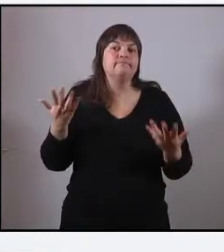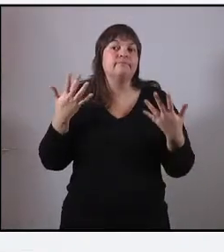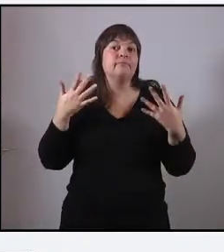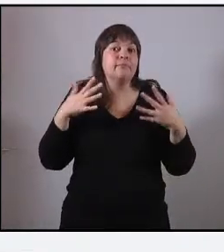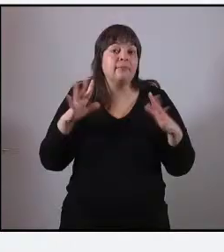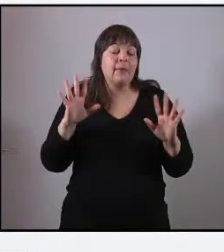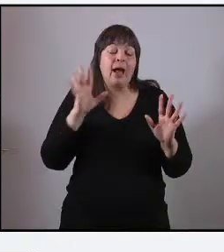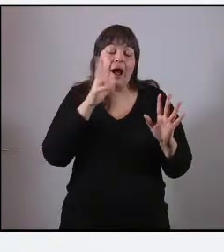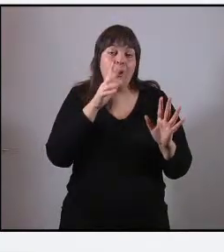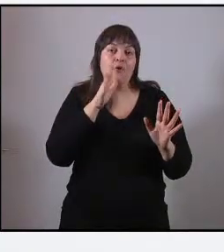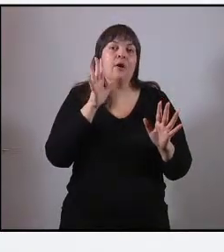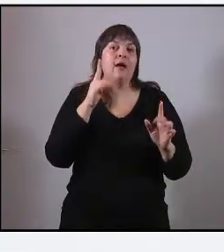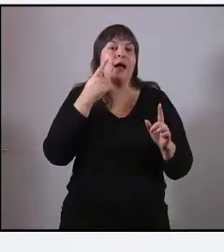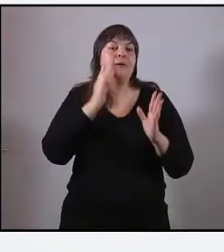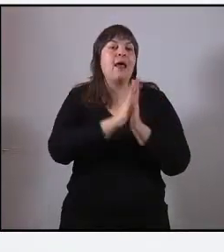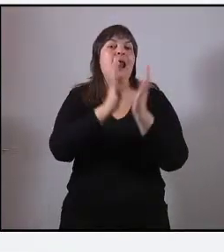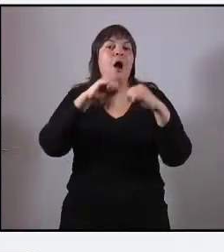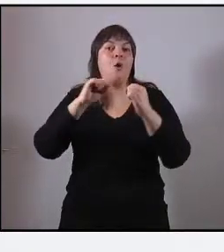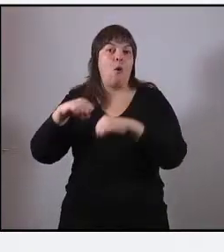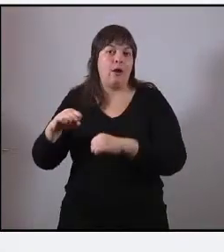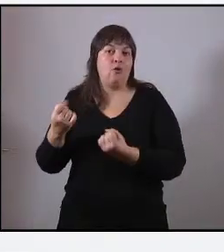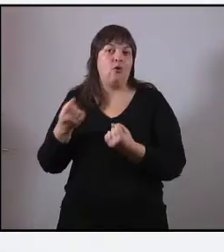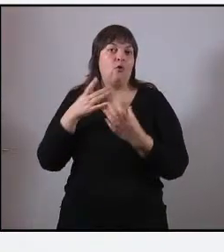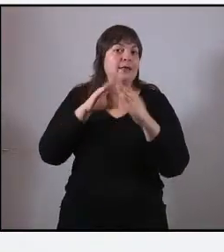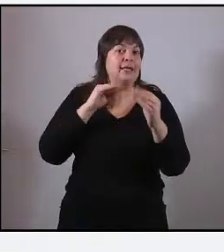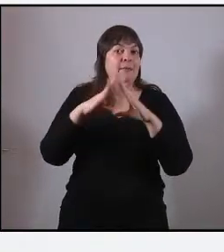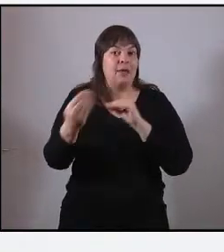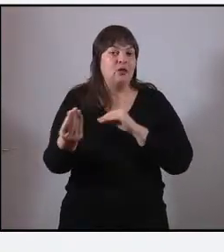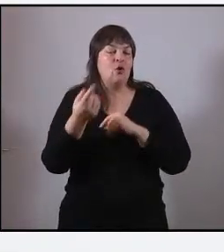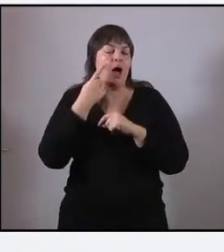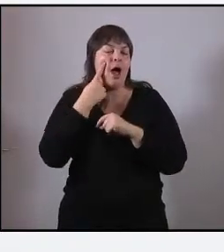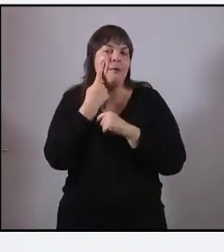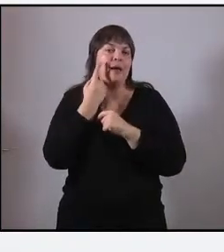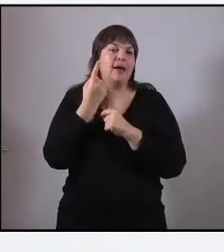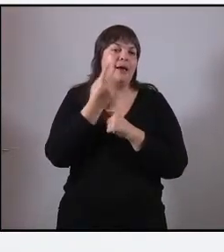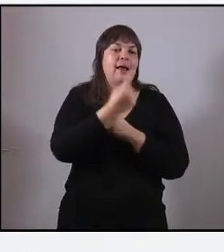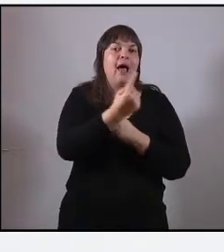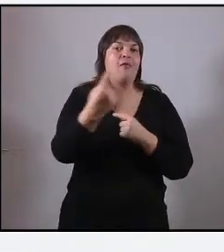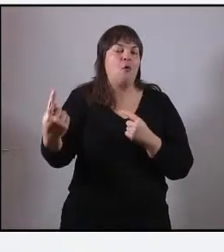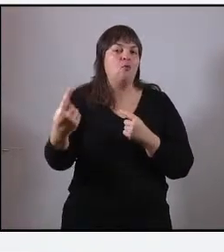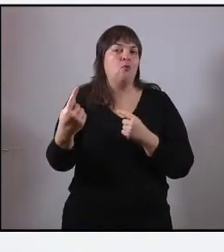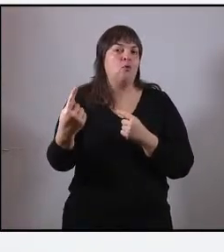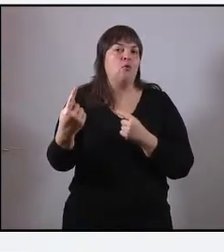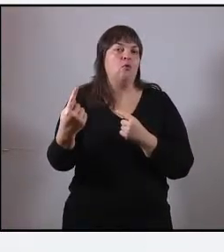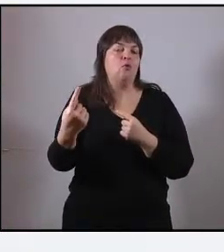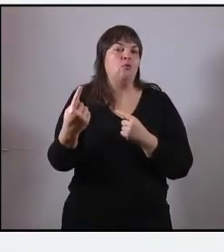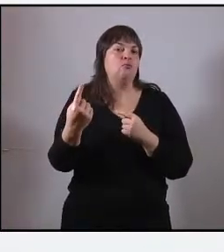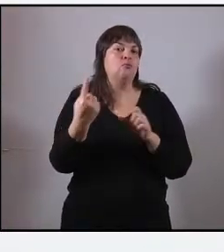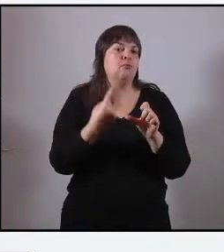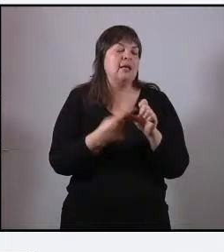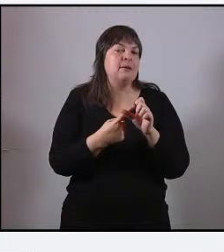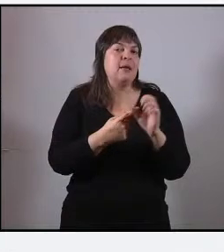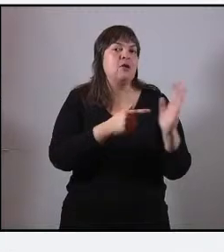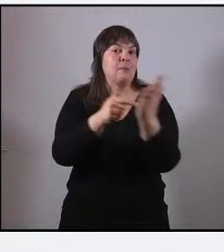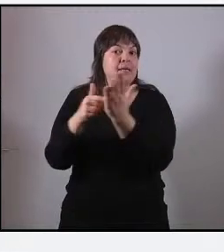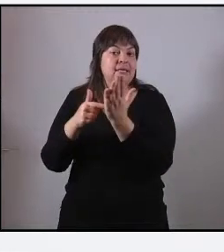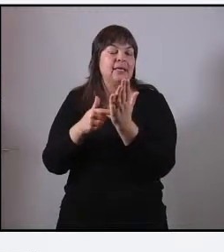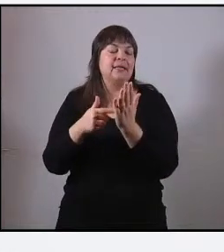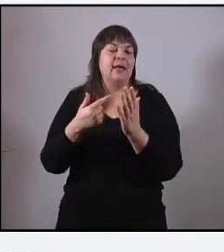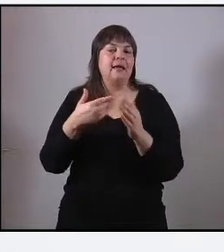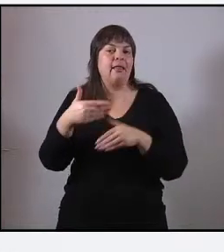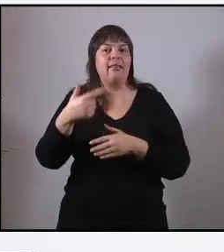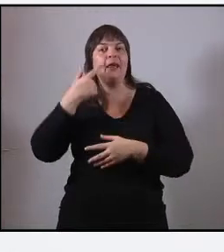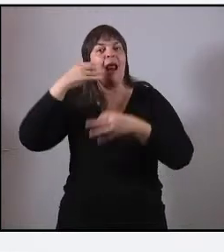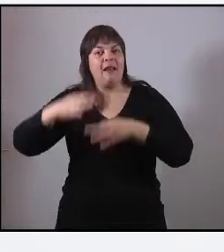hay que hacer es llegar a esos acuerdos, entendimiento, hablar con todos los que representan a los extremeños y que sea una realidad lo antes